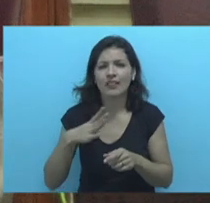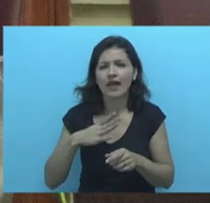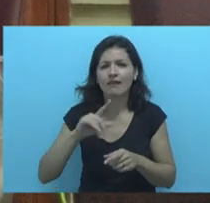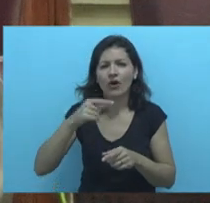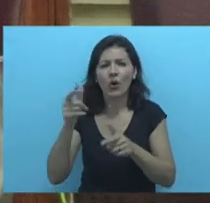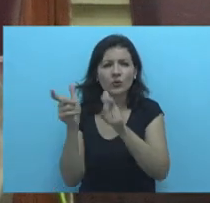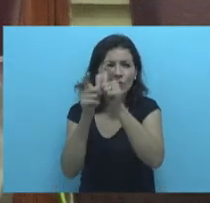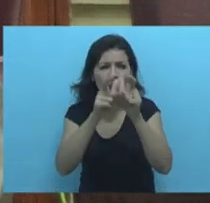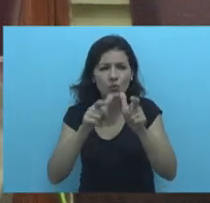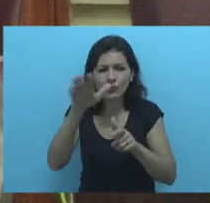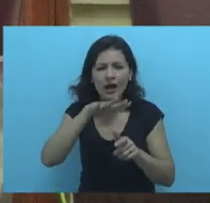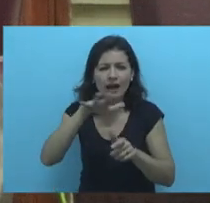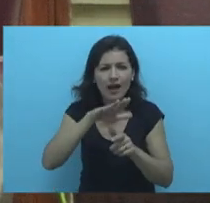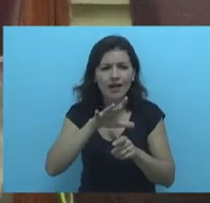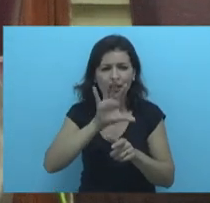no era así.